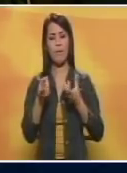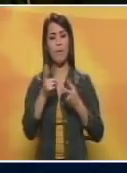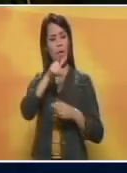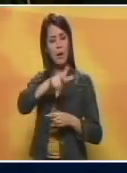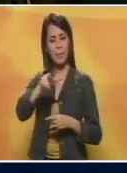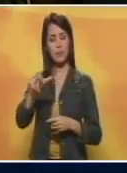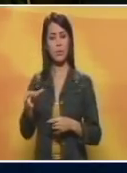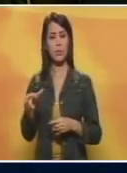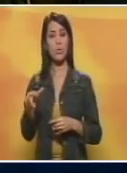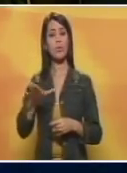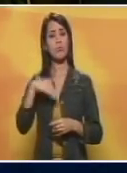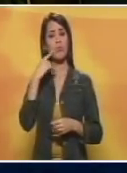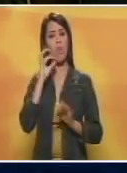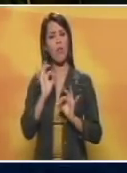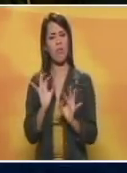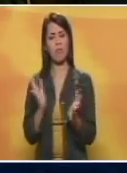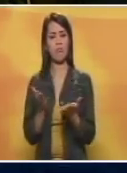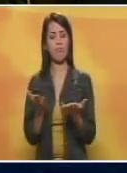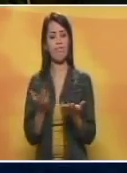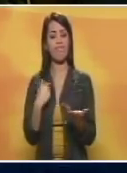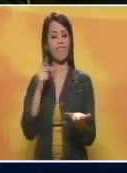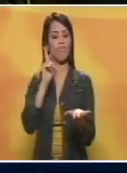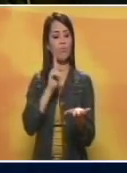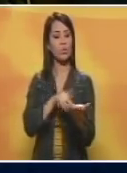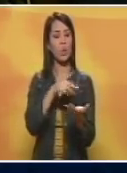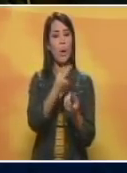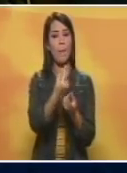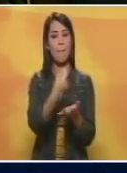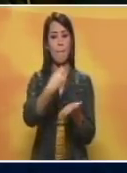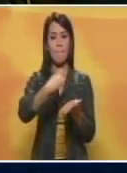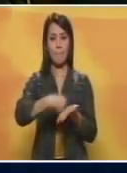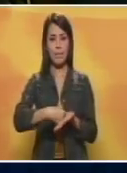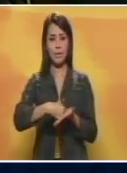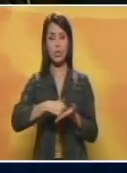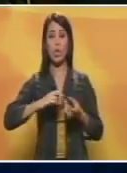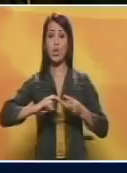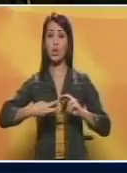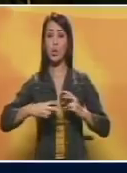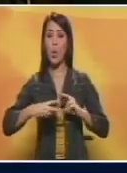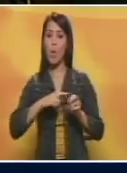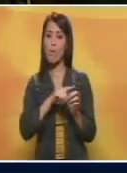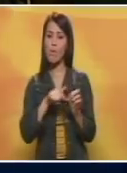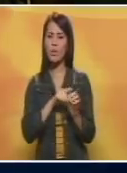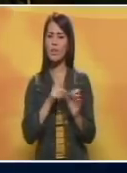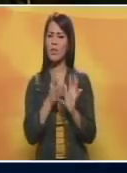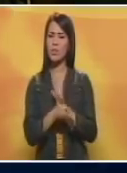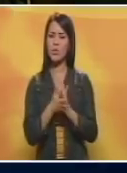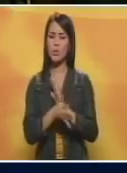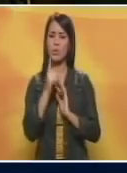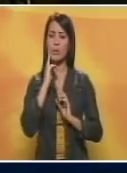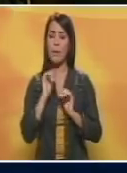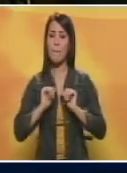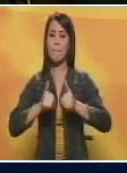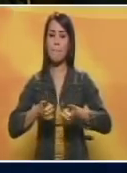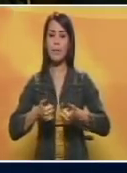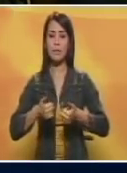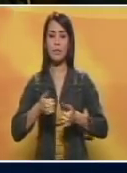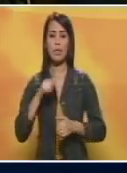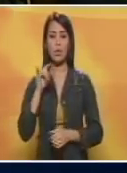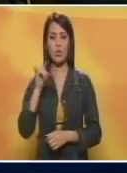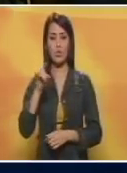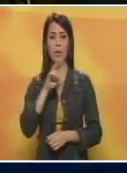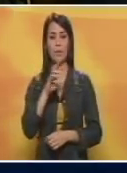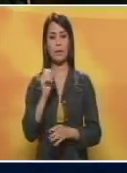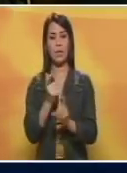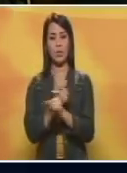ciudadanos van a poder obtener las nuevas pesas del cono monetario que va a entrar en circulación desde este